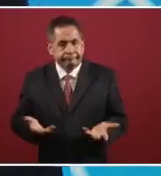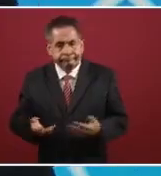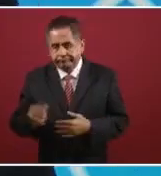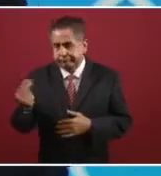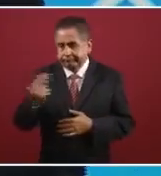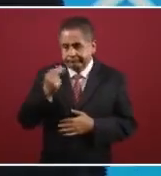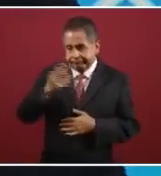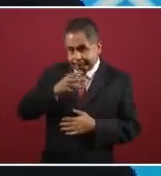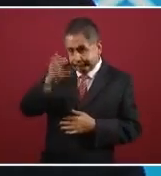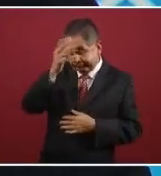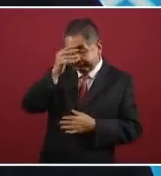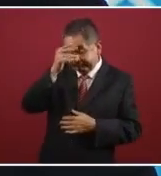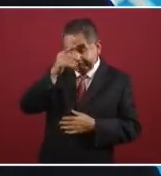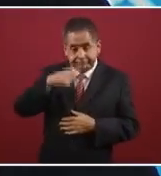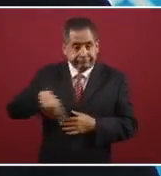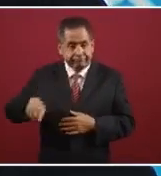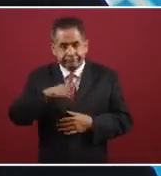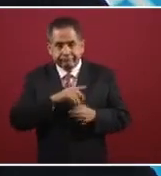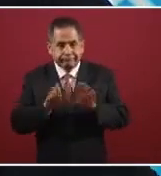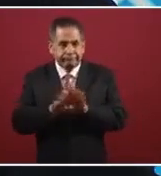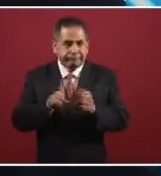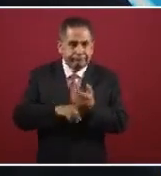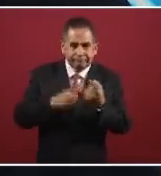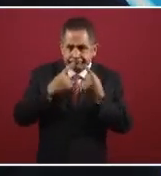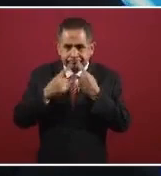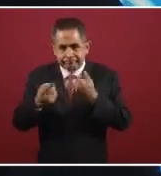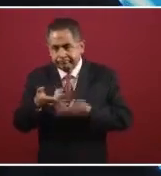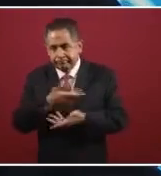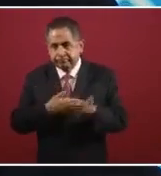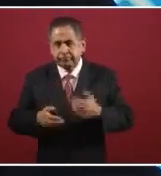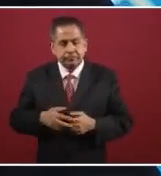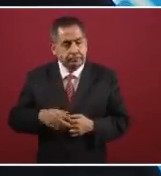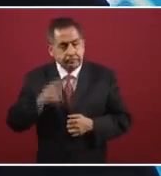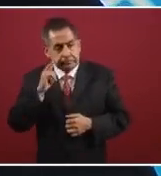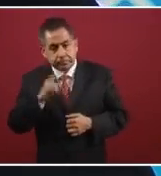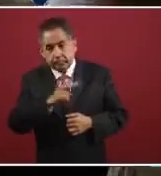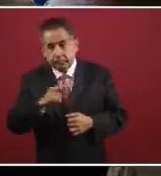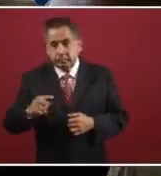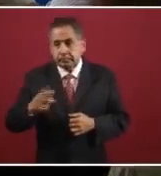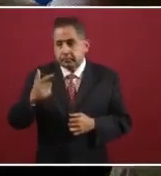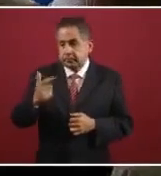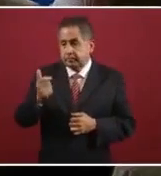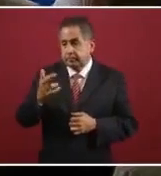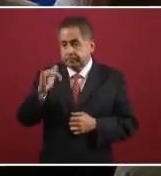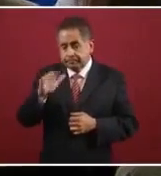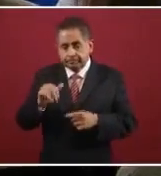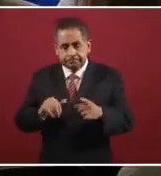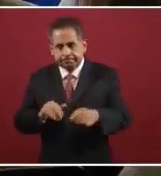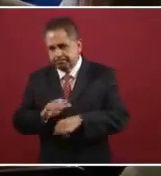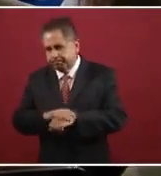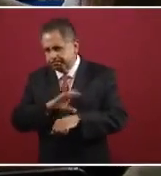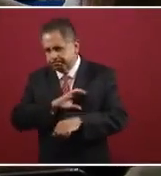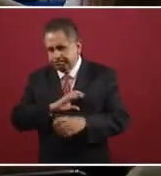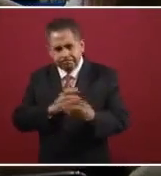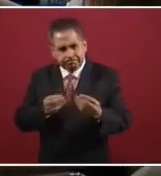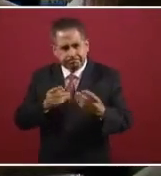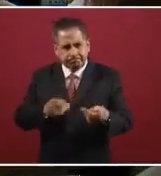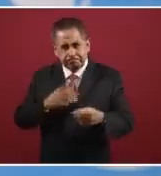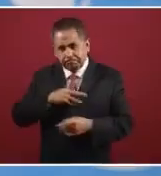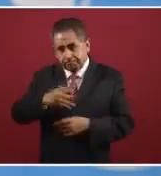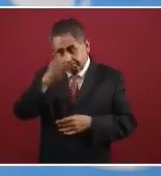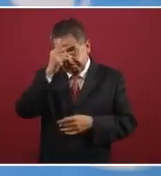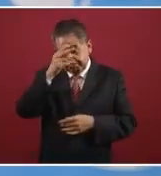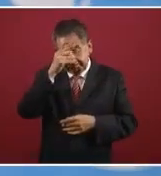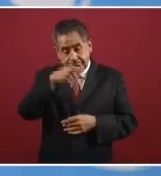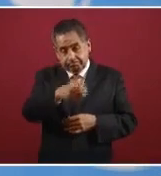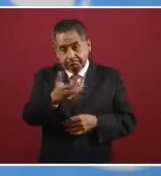aprender todos unos de otros. Veo, por ejemplo, aquí a Gabriela Agosto, gran amiga, mucho que aprender también de lo